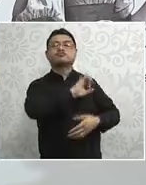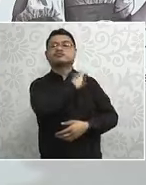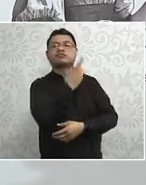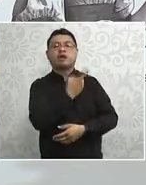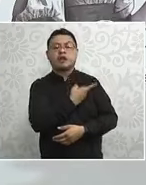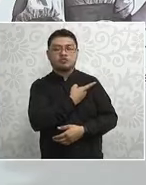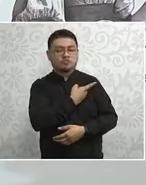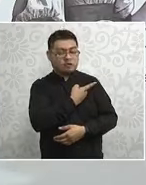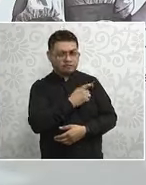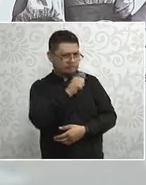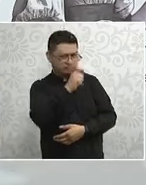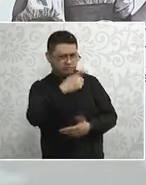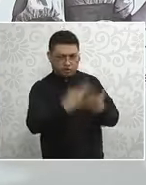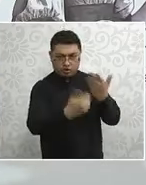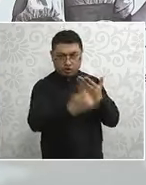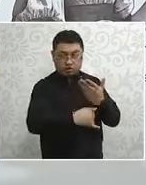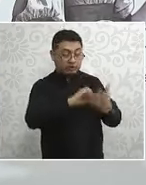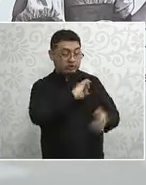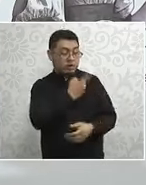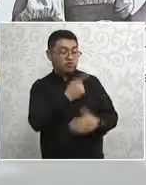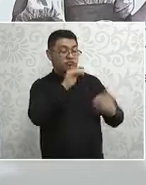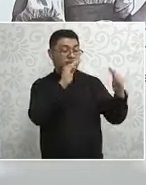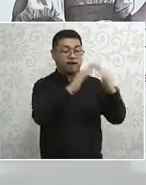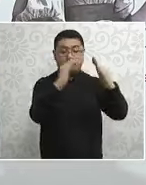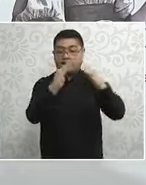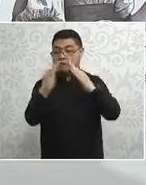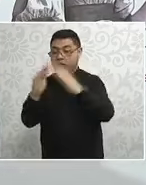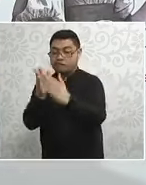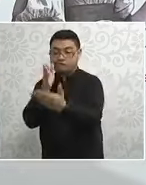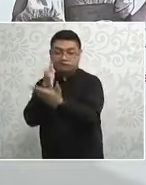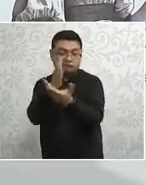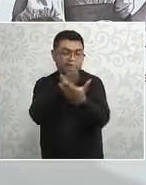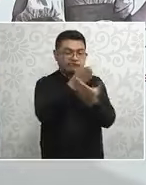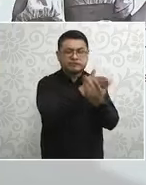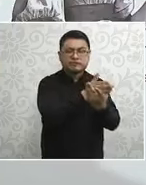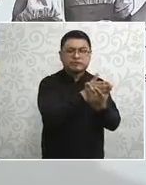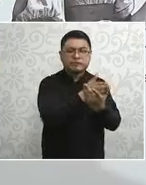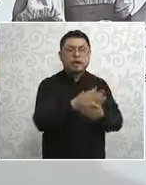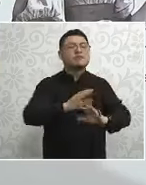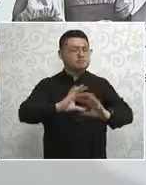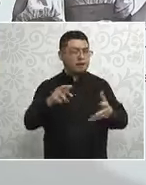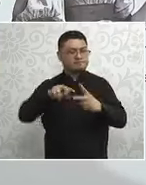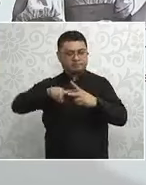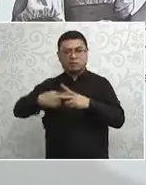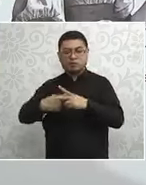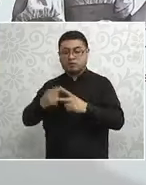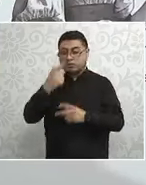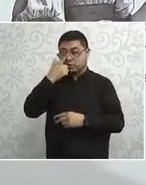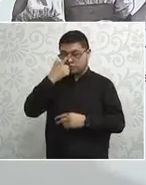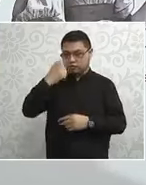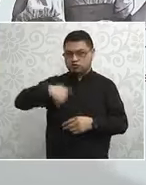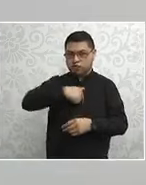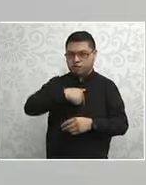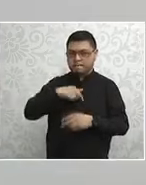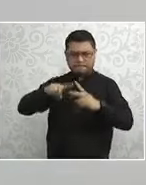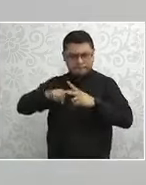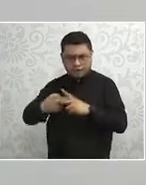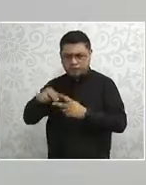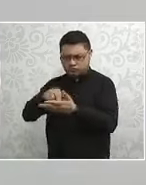casa por casa ya inició a través de un censo de bienestar y salud estamos